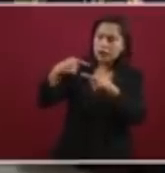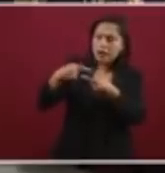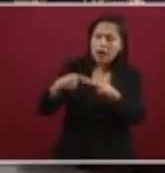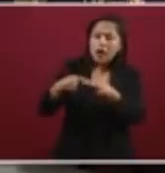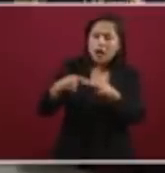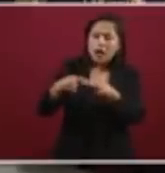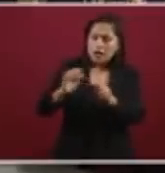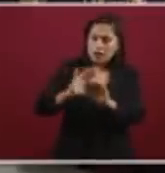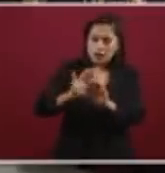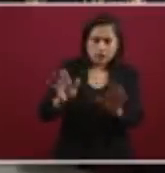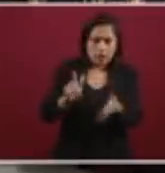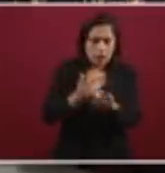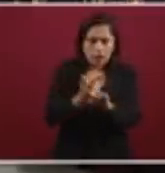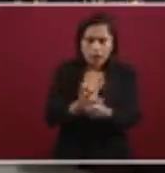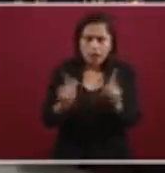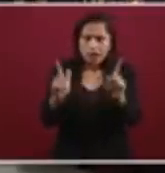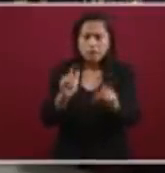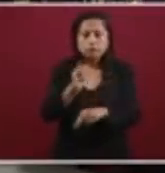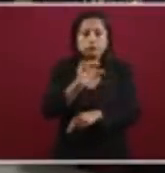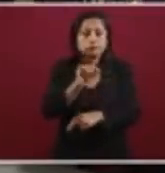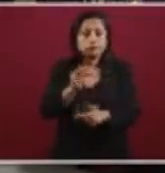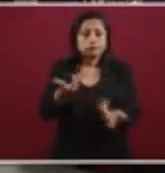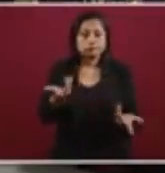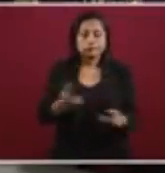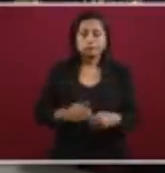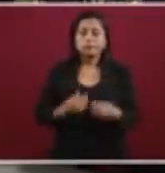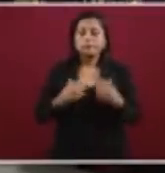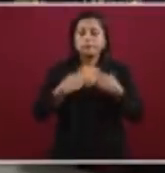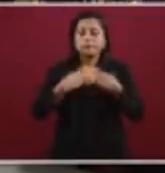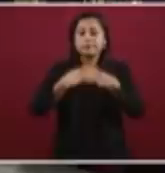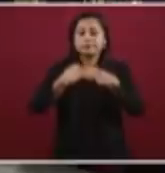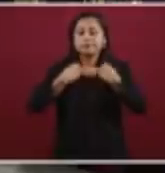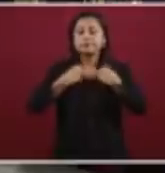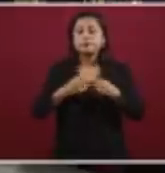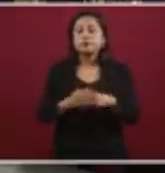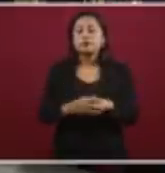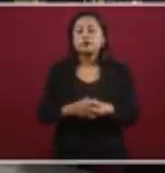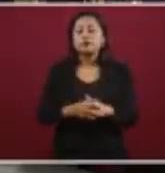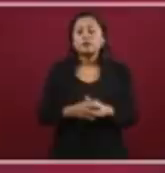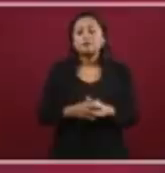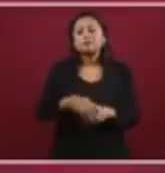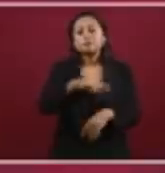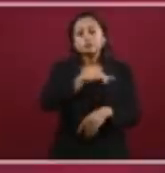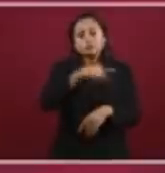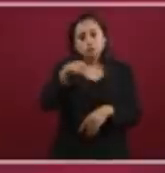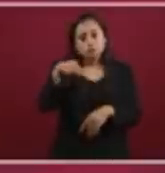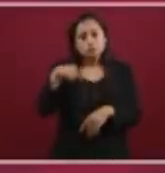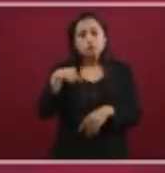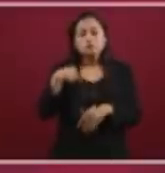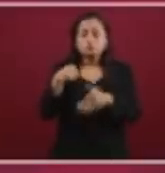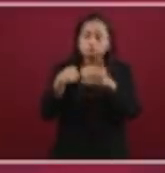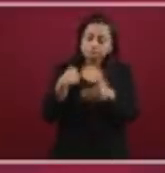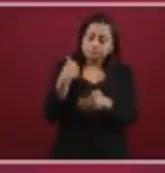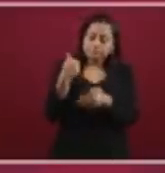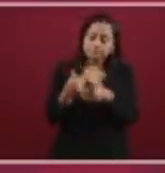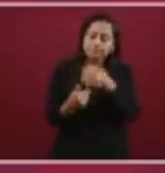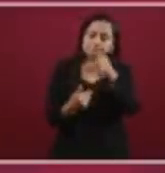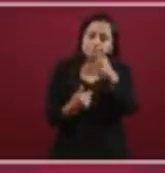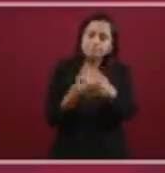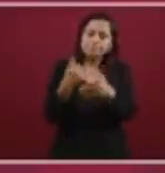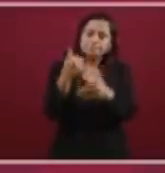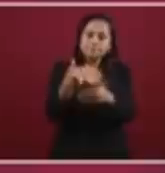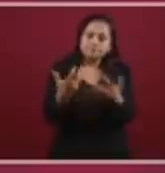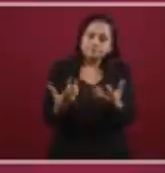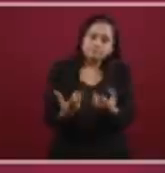bueno este nosotros estamos fortaleciendo tanto a